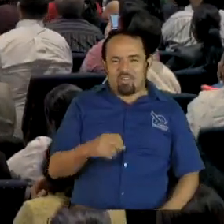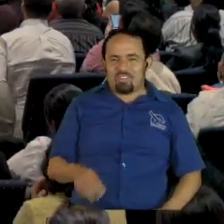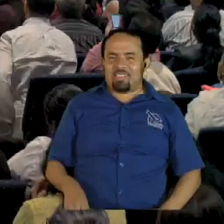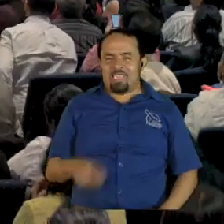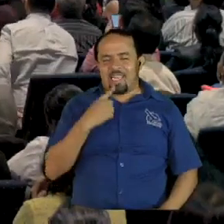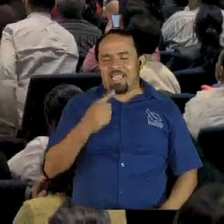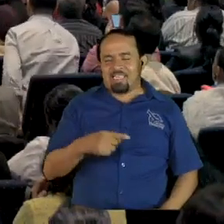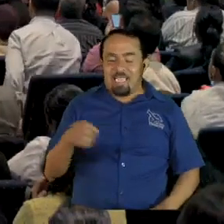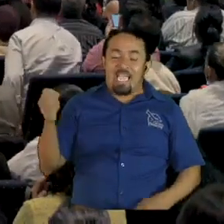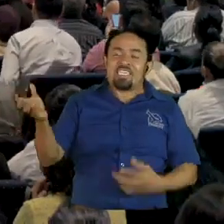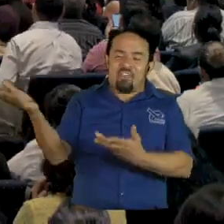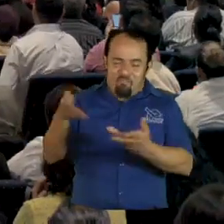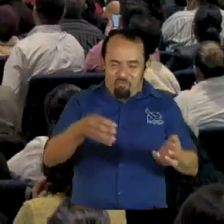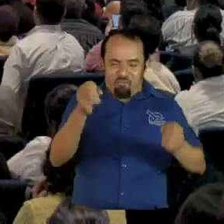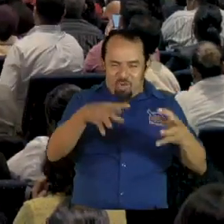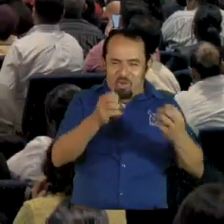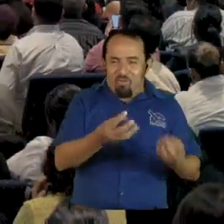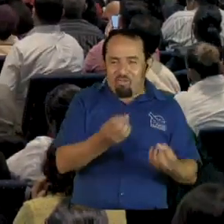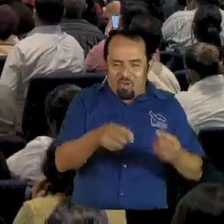churrasquera.